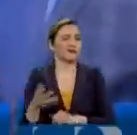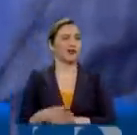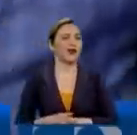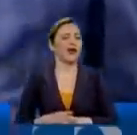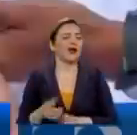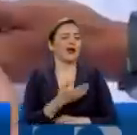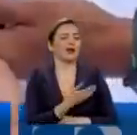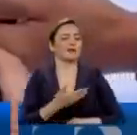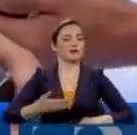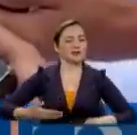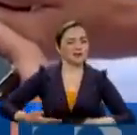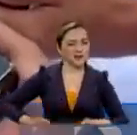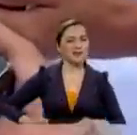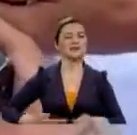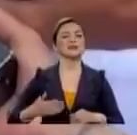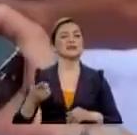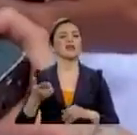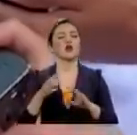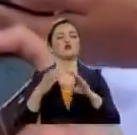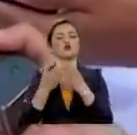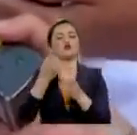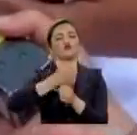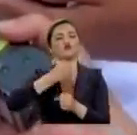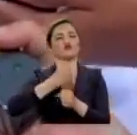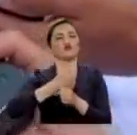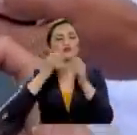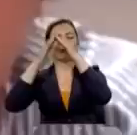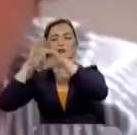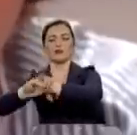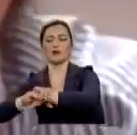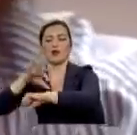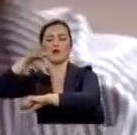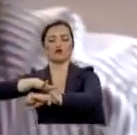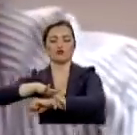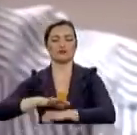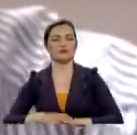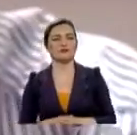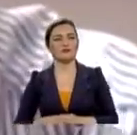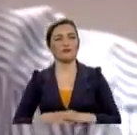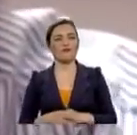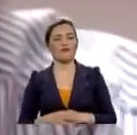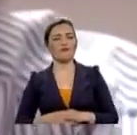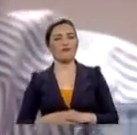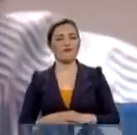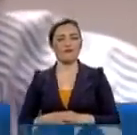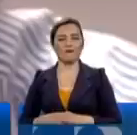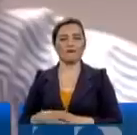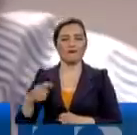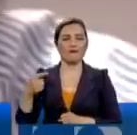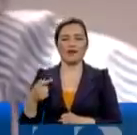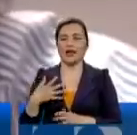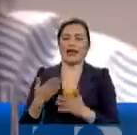de los Trabajadores, mantiene arresto domiciliario y usa un grillete electrónico. Una de las prohibiciones es que tengan sentencia